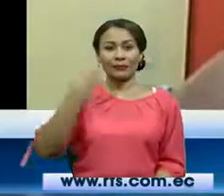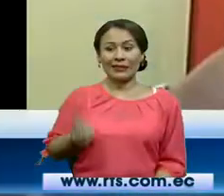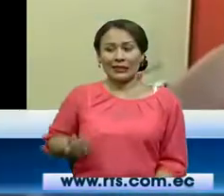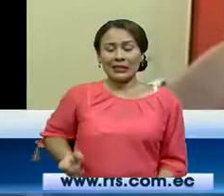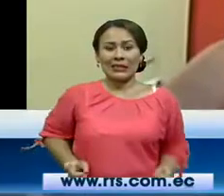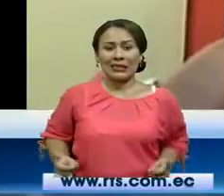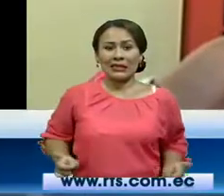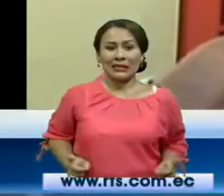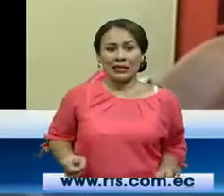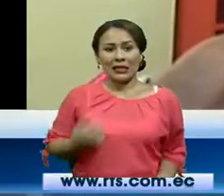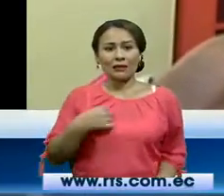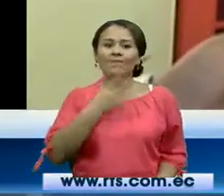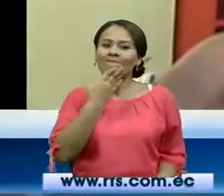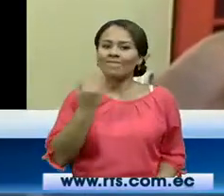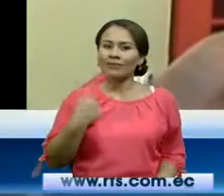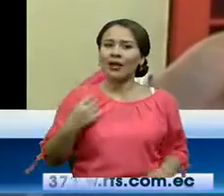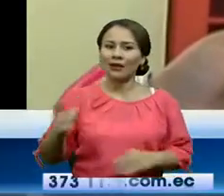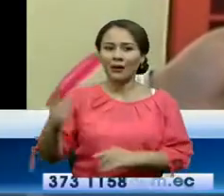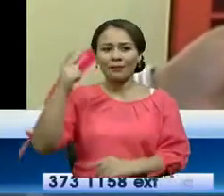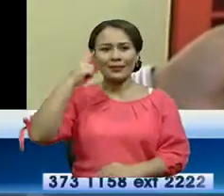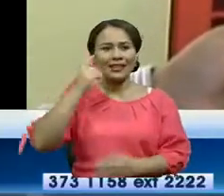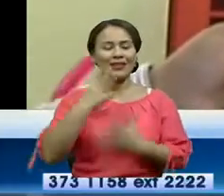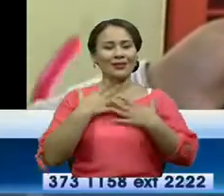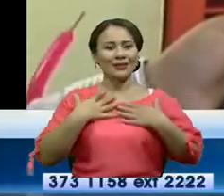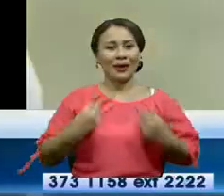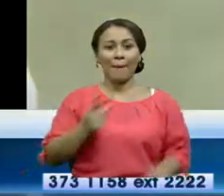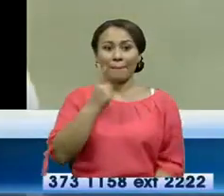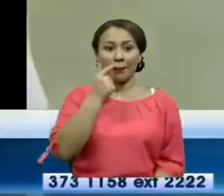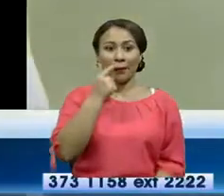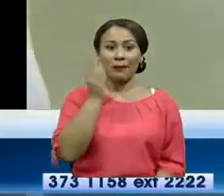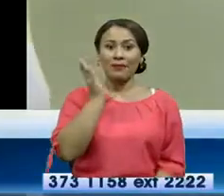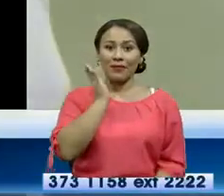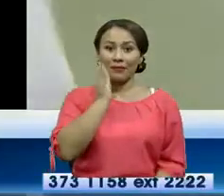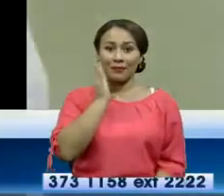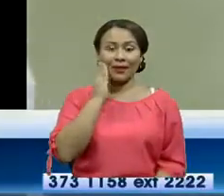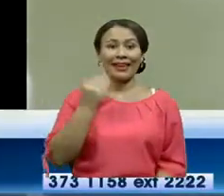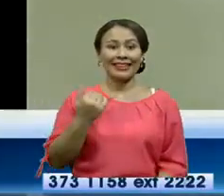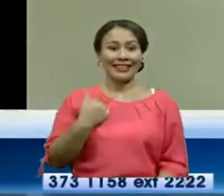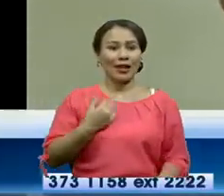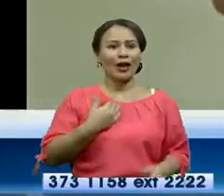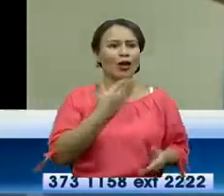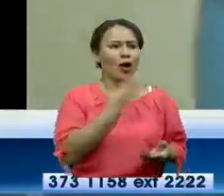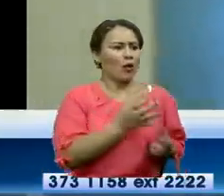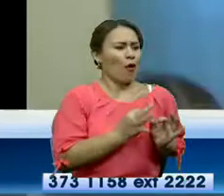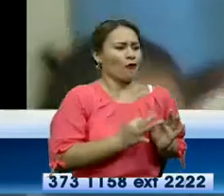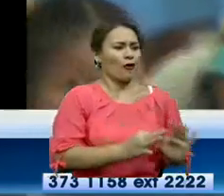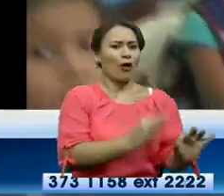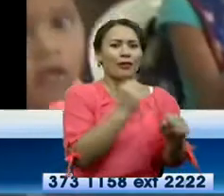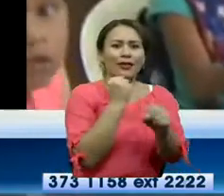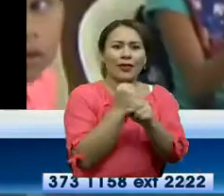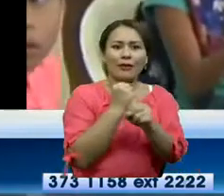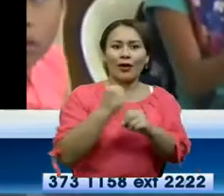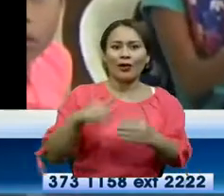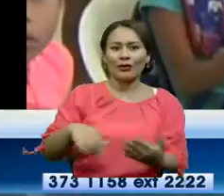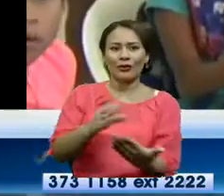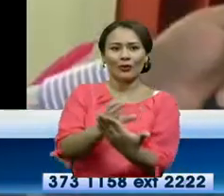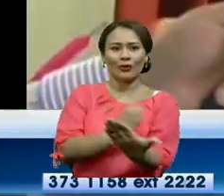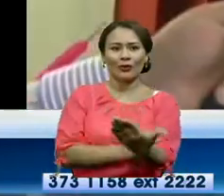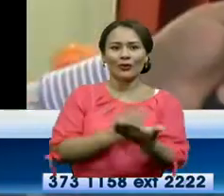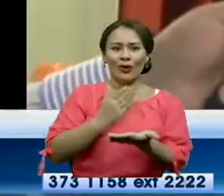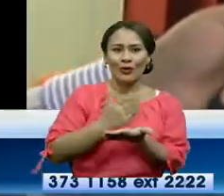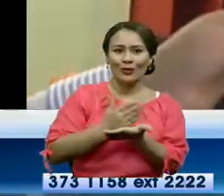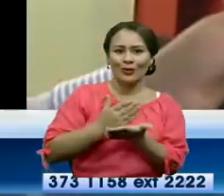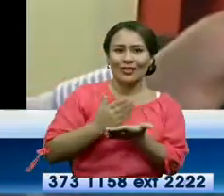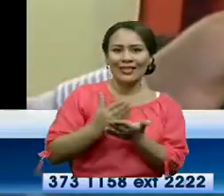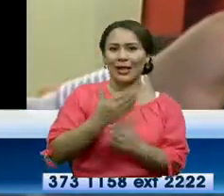las habilidades a los padres, madres que pueden tener una herramienta de trabajo con los cursos que damos aquí de cocina, habilidades